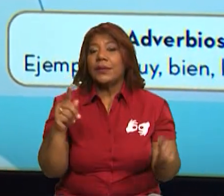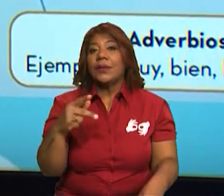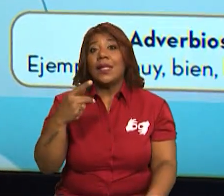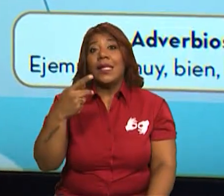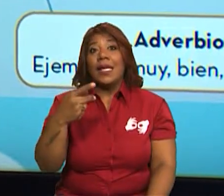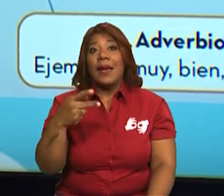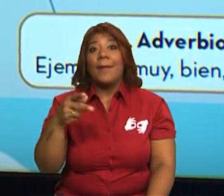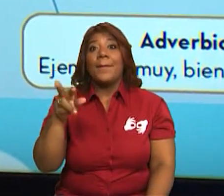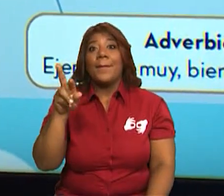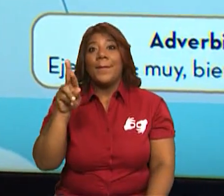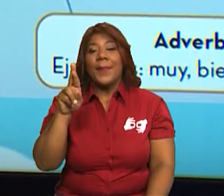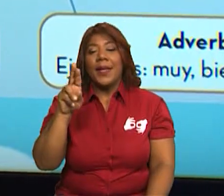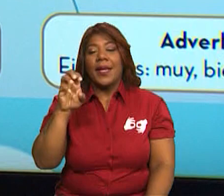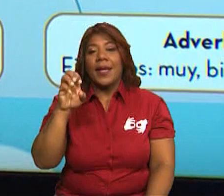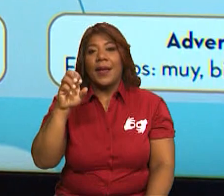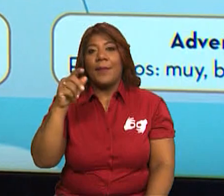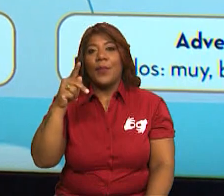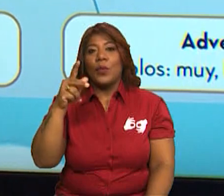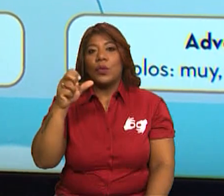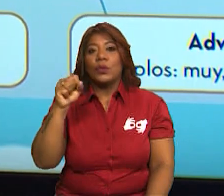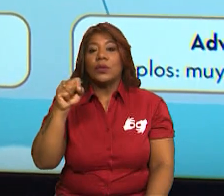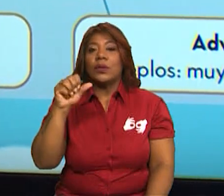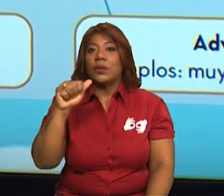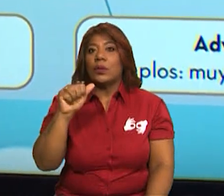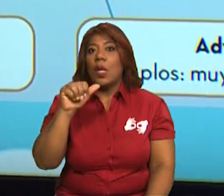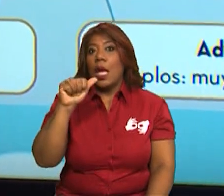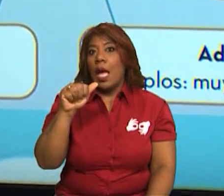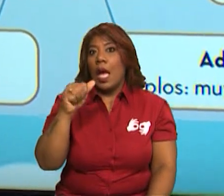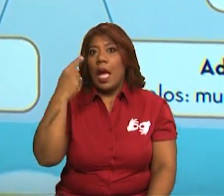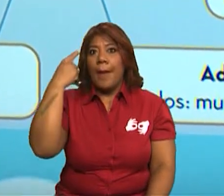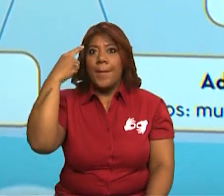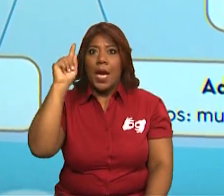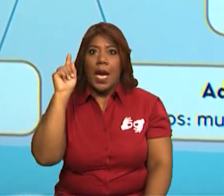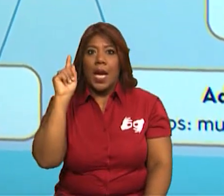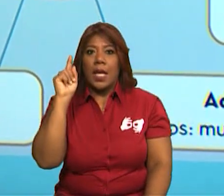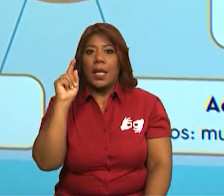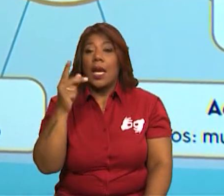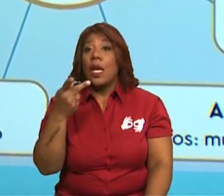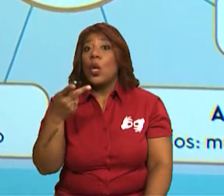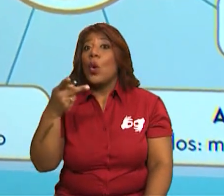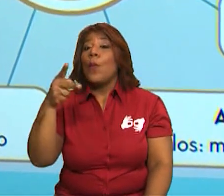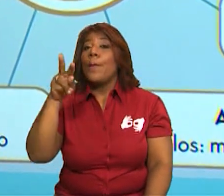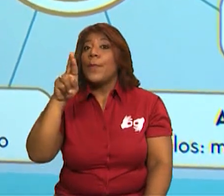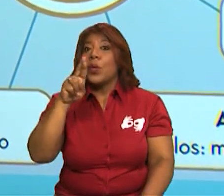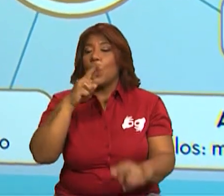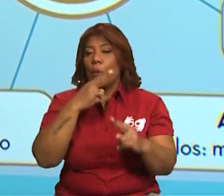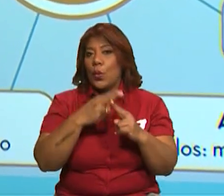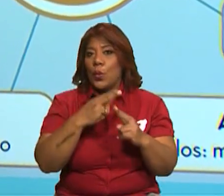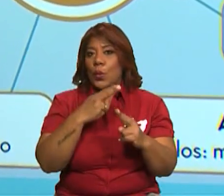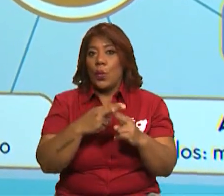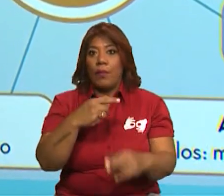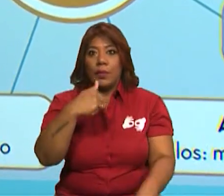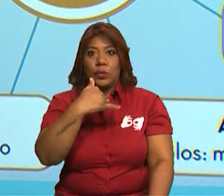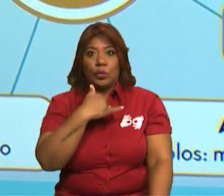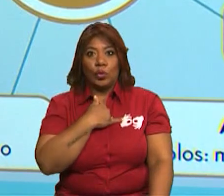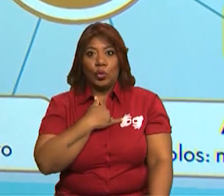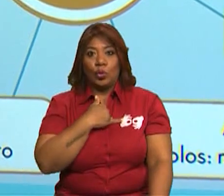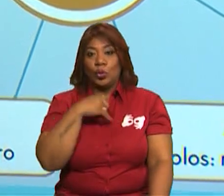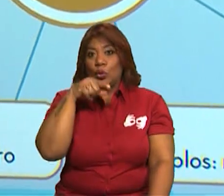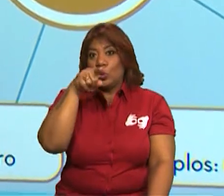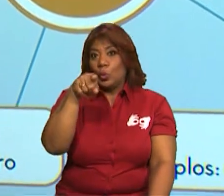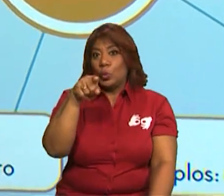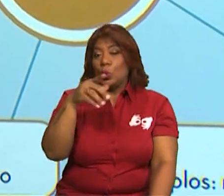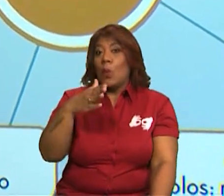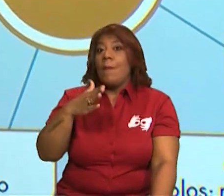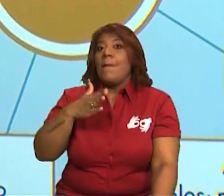Preposiciones, ejemplo a, de, para. Pronombres, yo, tú,